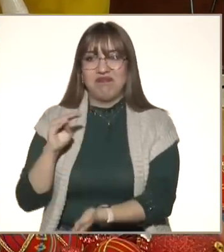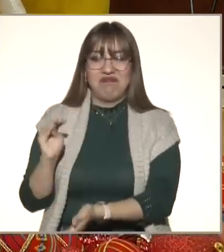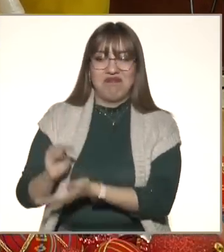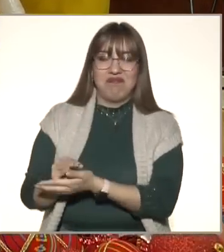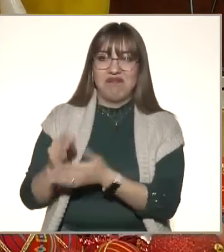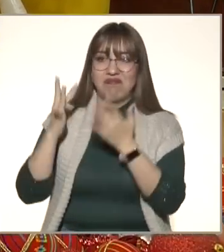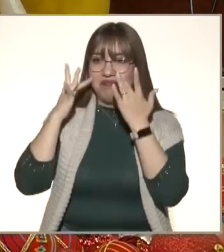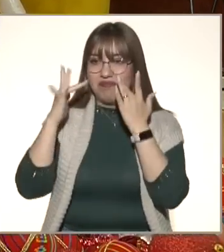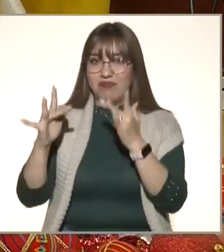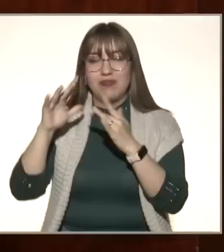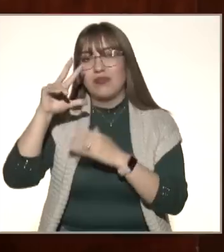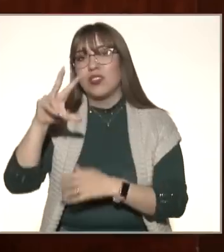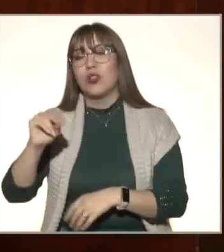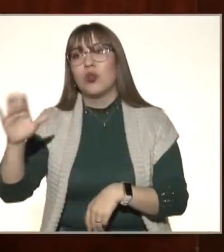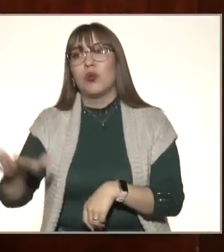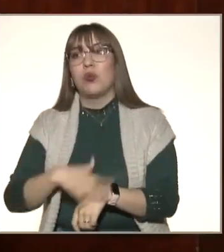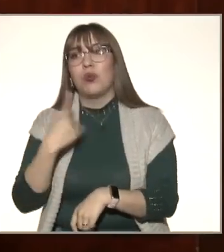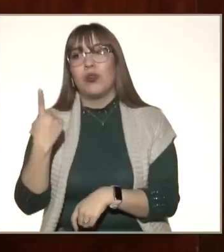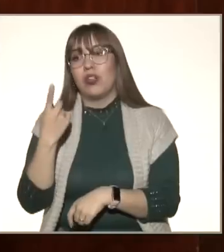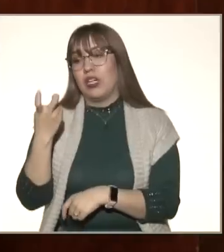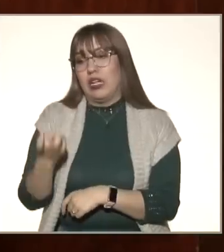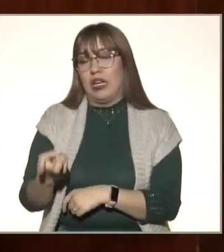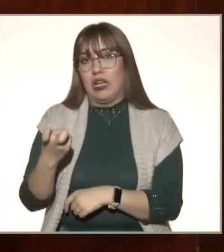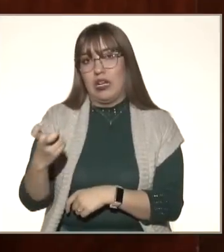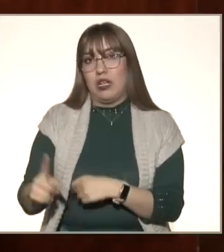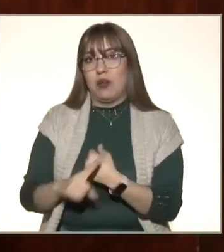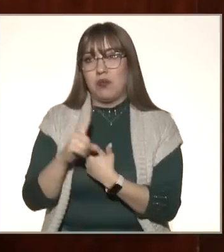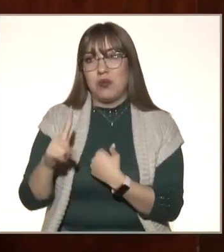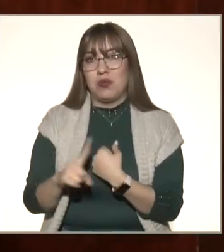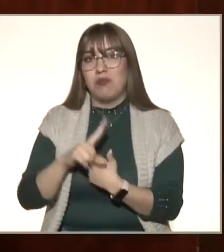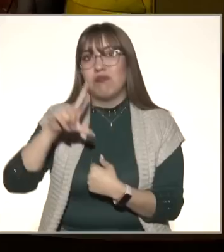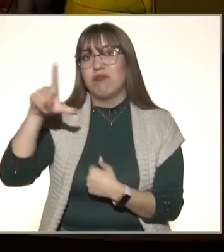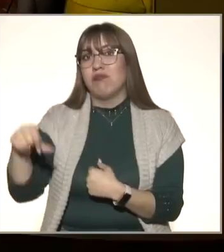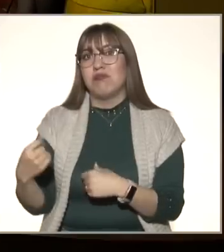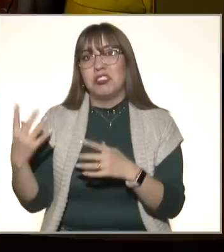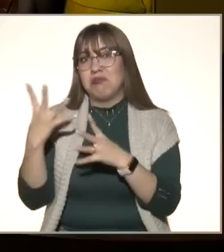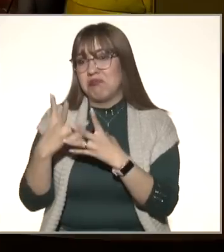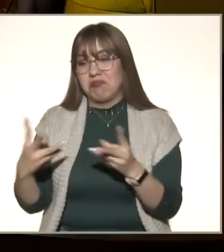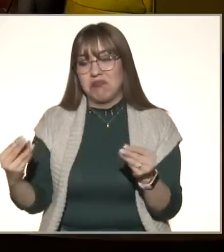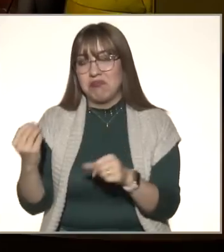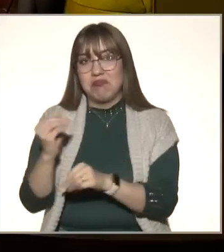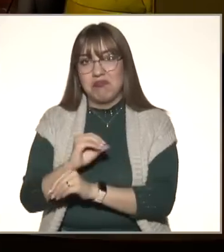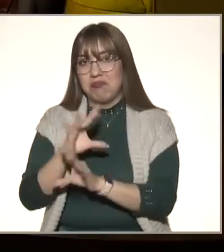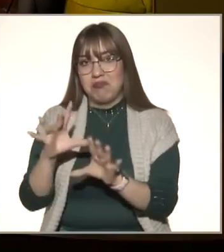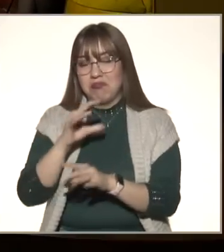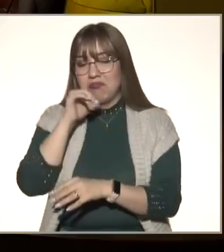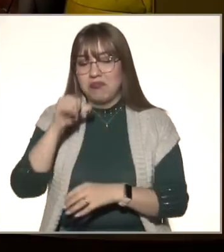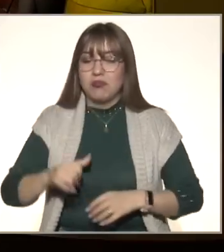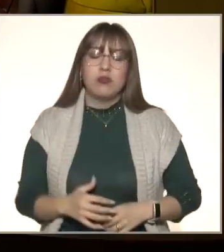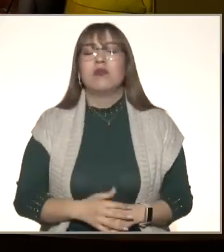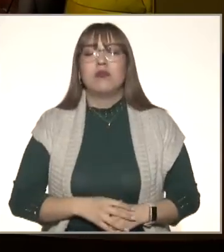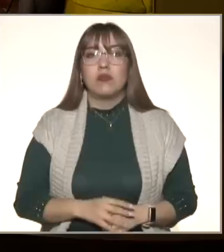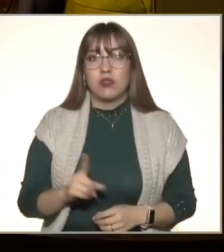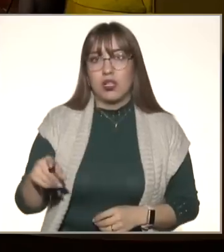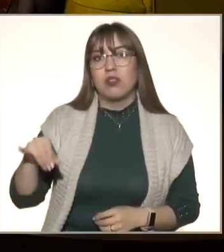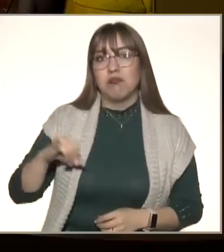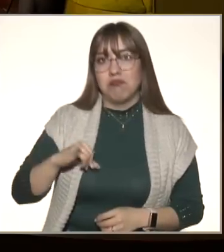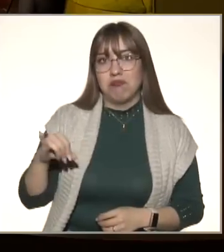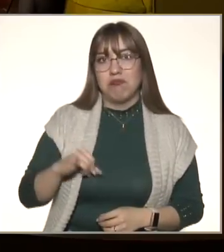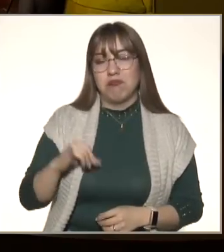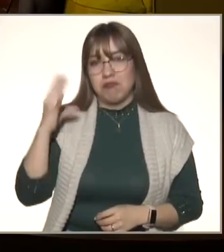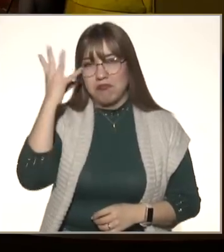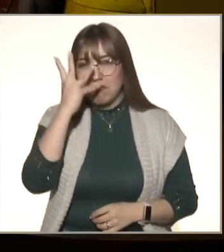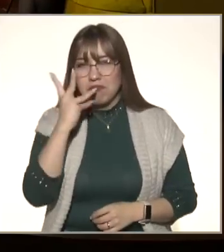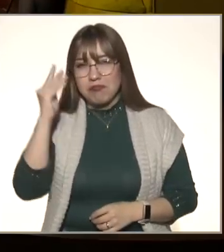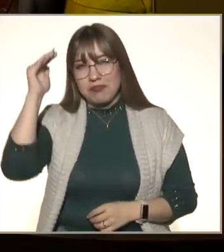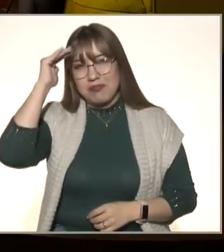se evita la oportunidad de aclarar las cosas. Muchas gracias, Rose. Pues ideas muy interesantes y que nos hacen reflexionar sobre